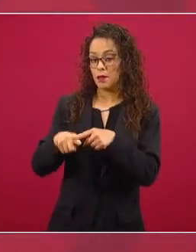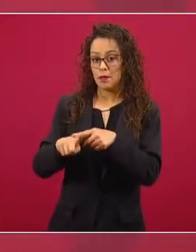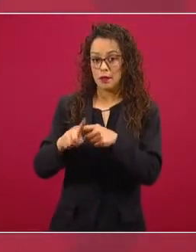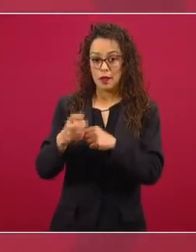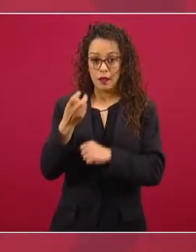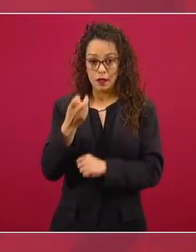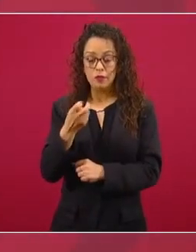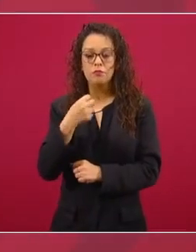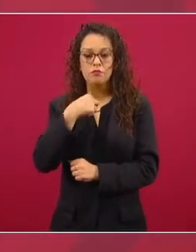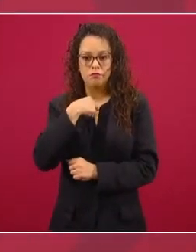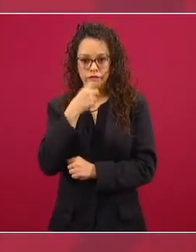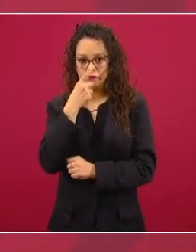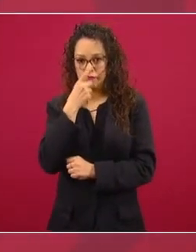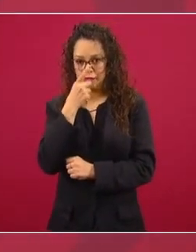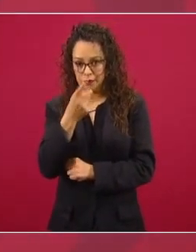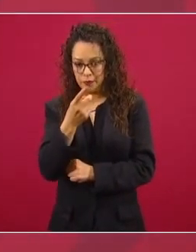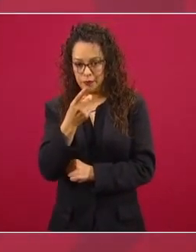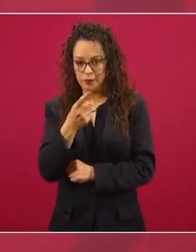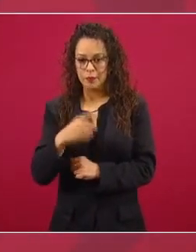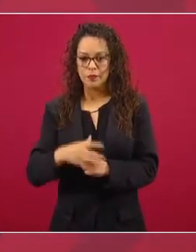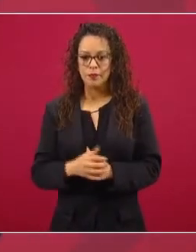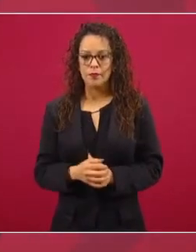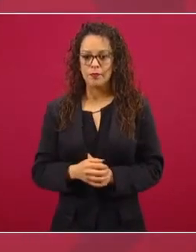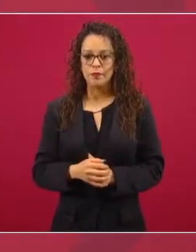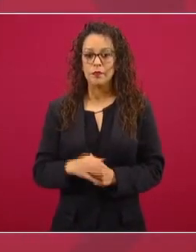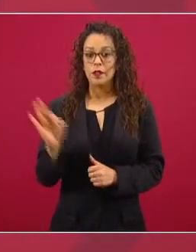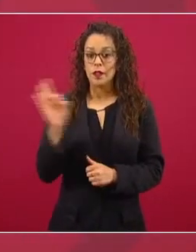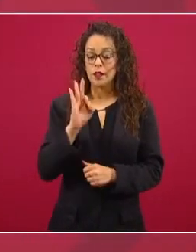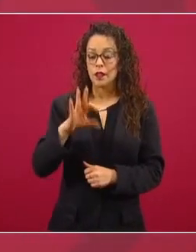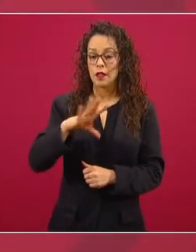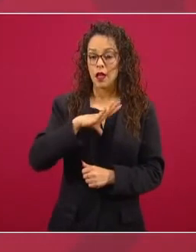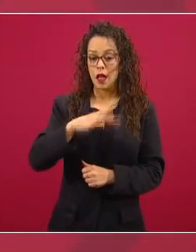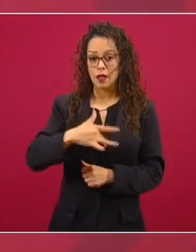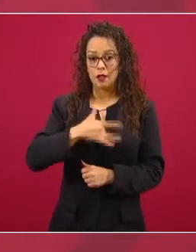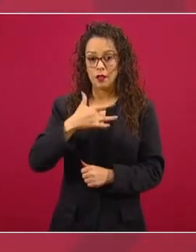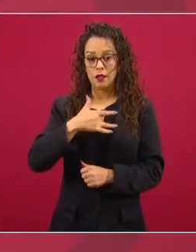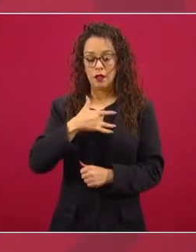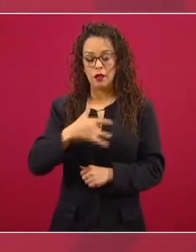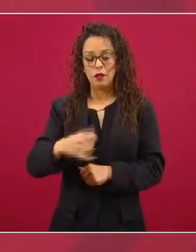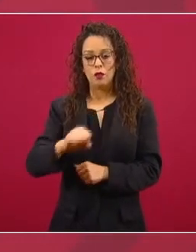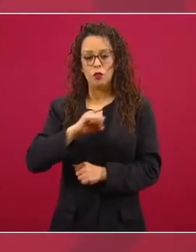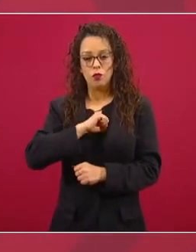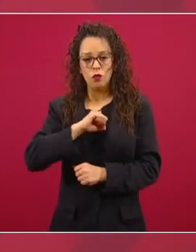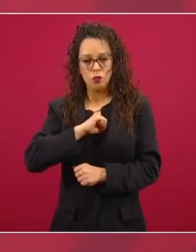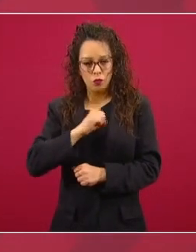ha mencionado que si hay tos, si hay calentura,